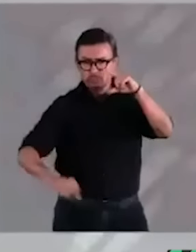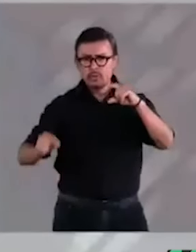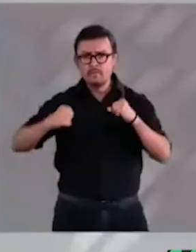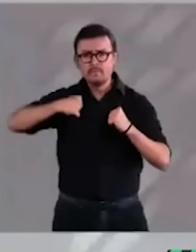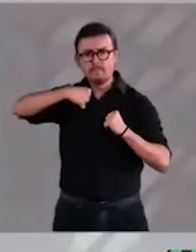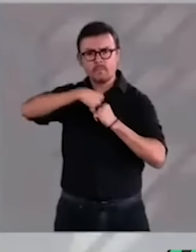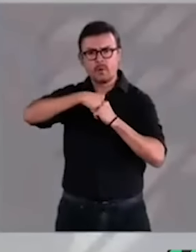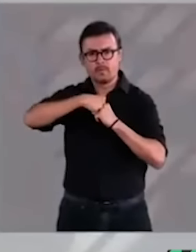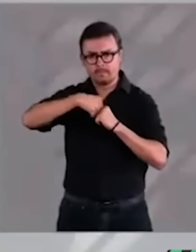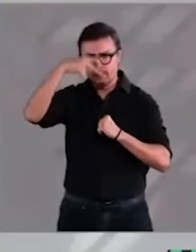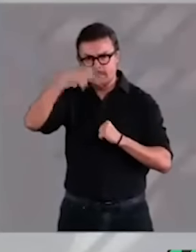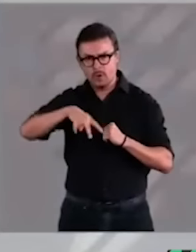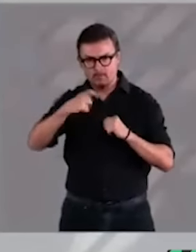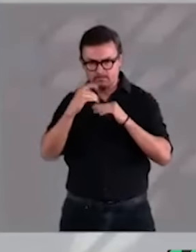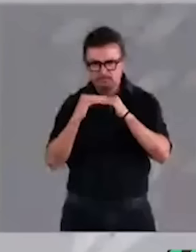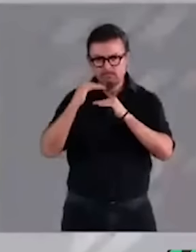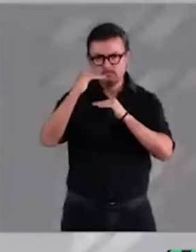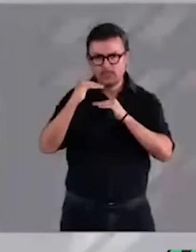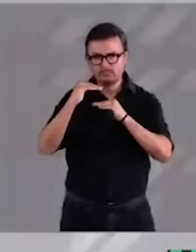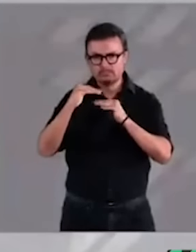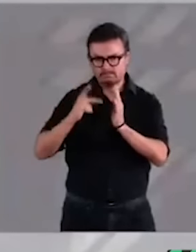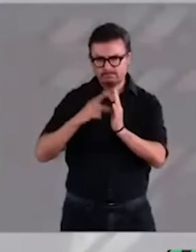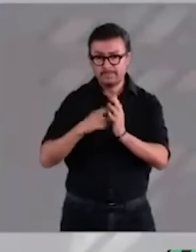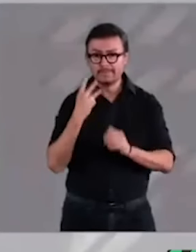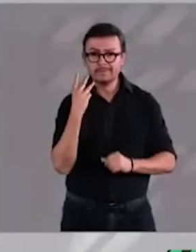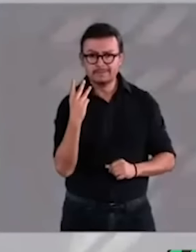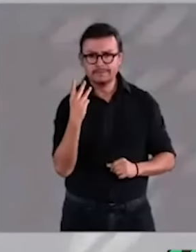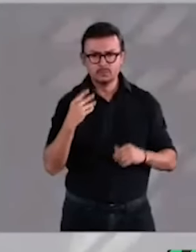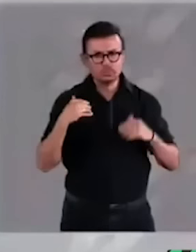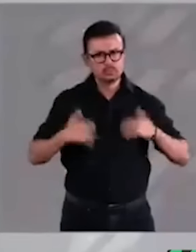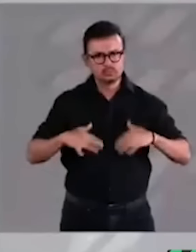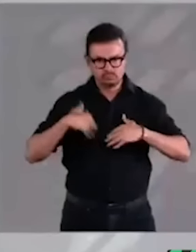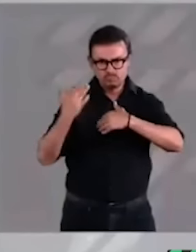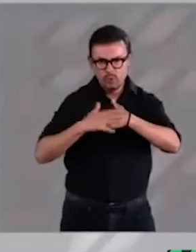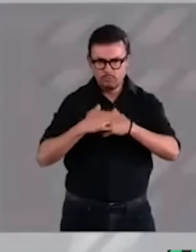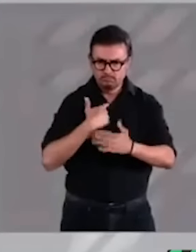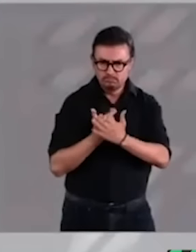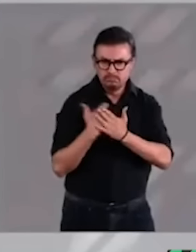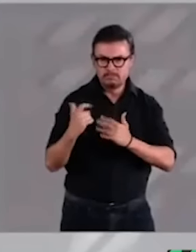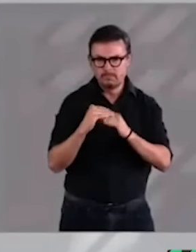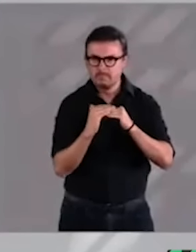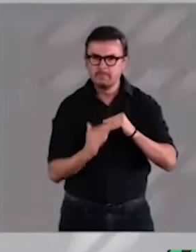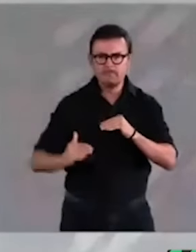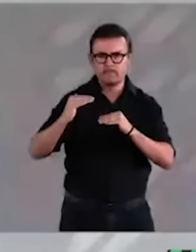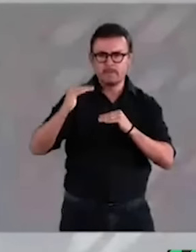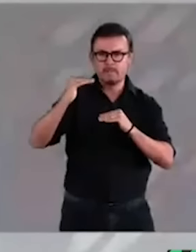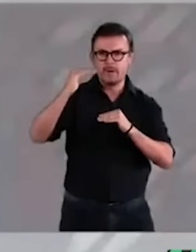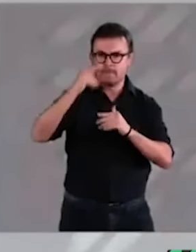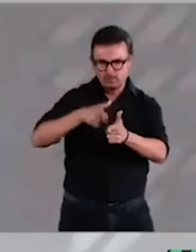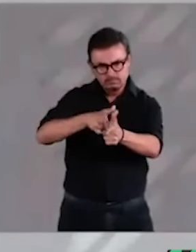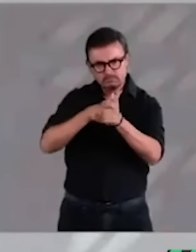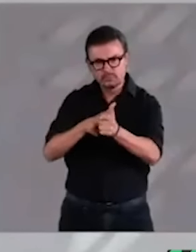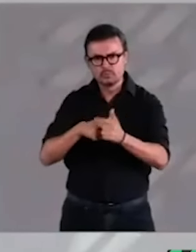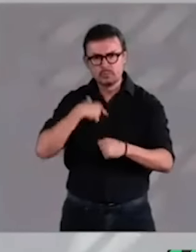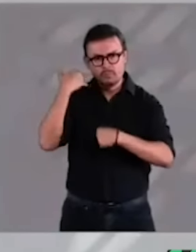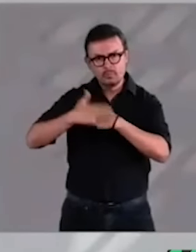frontera en términos reales. Y nosotros vamos a seguir aumentando el salario mínimo. Por lo menos queremos llegar